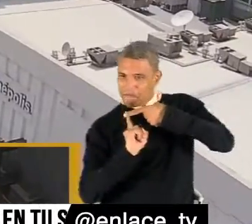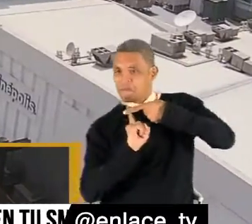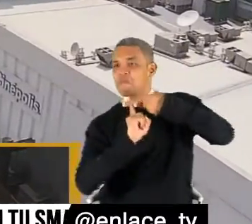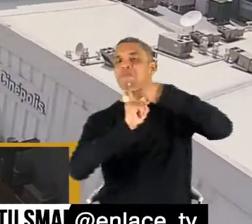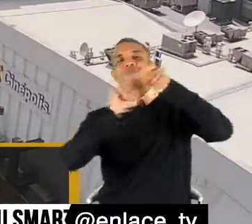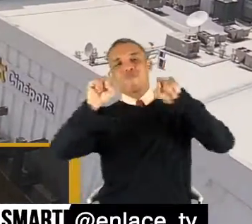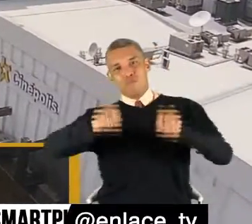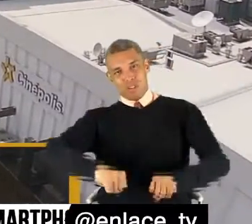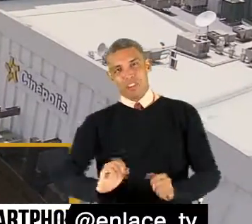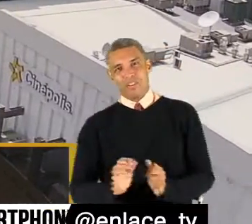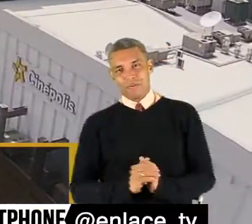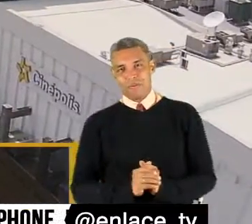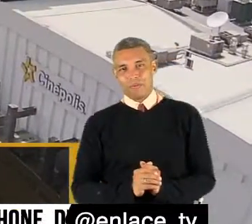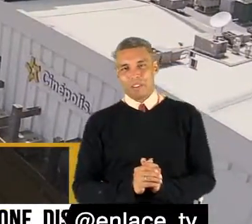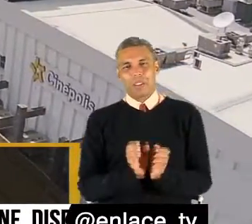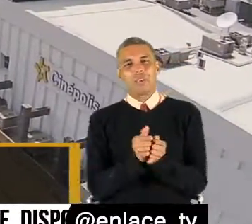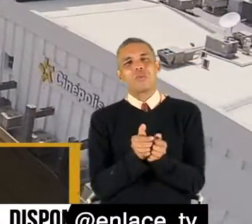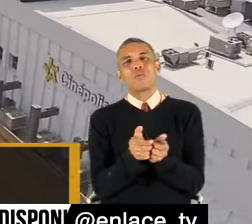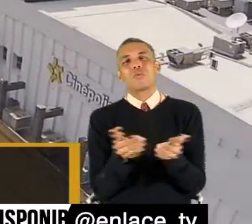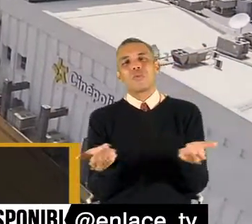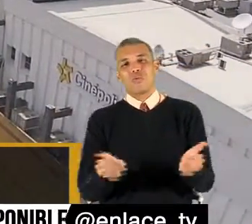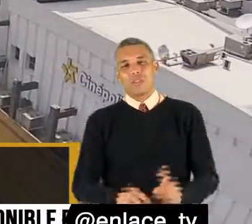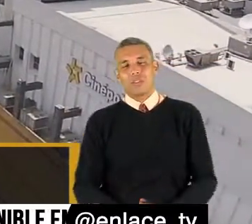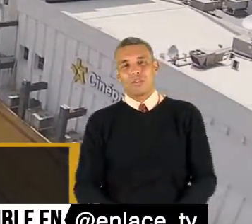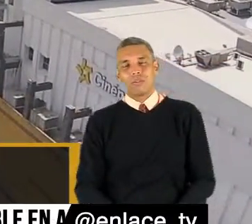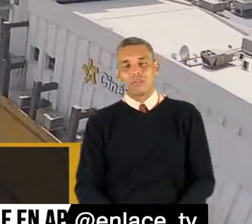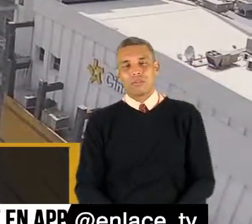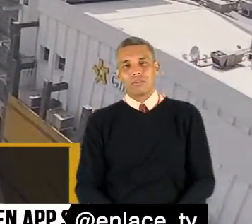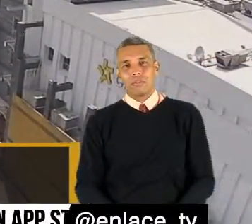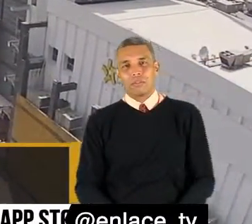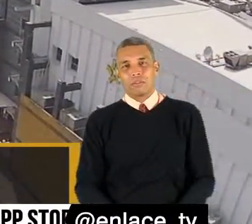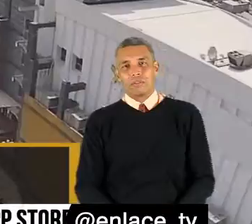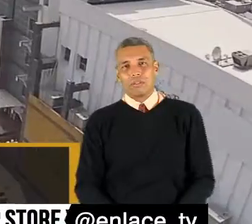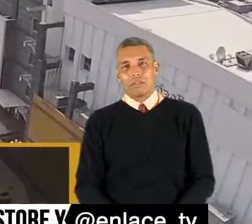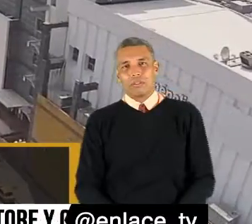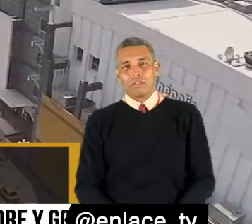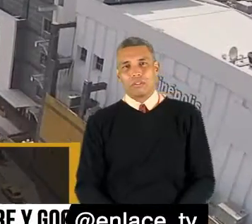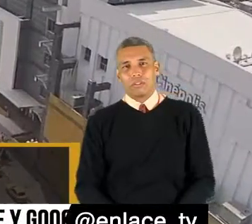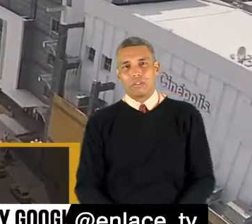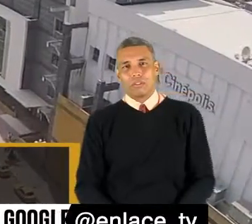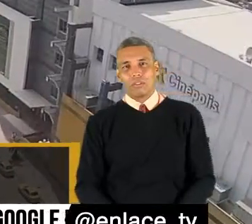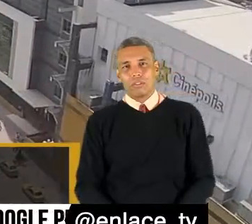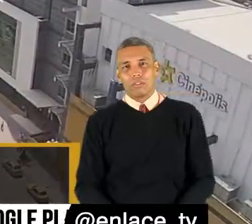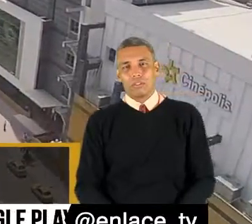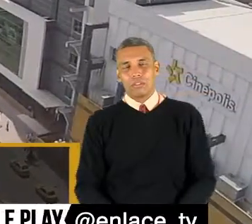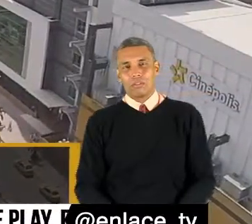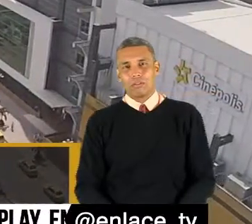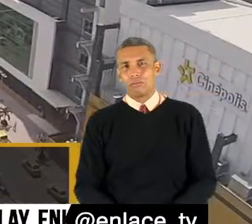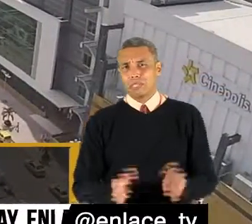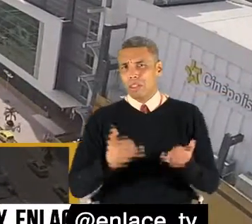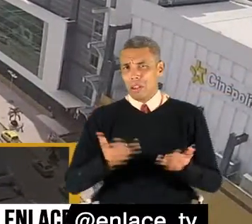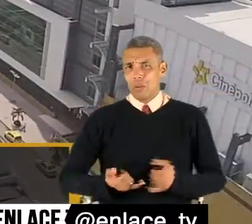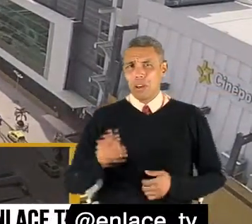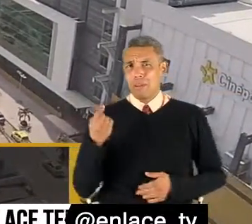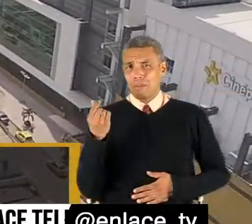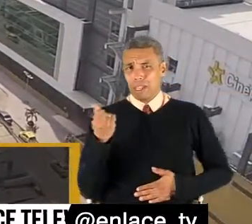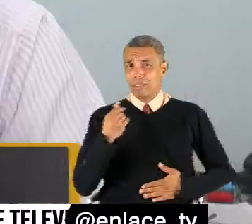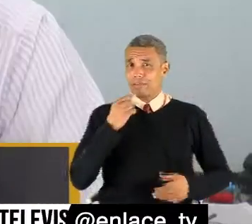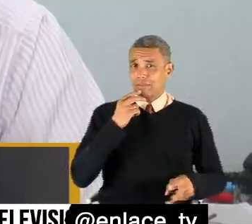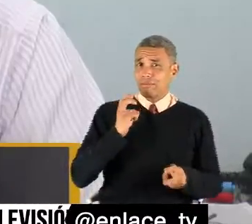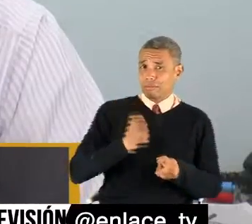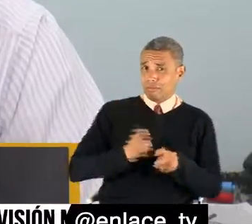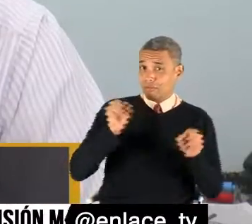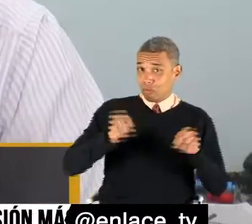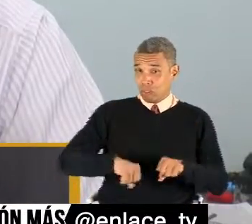digamos, lo demasiado pesimista ni lo demasiado optimista, pero sí veo que, a como están las economías en todo el país, yo veo que